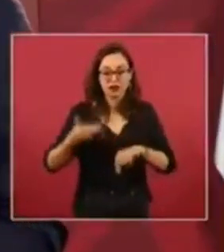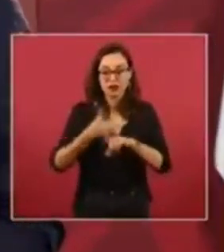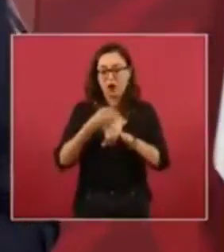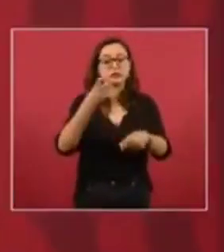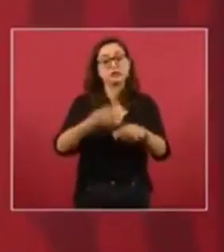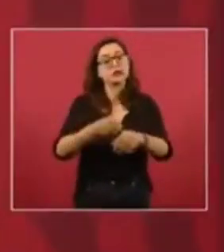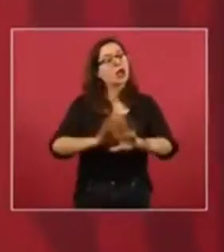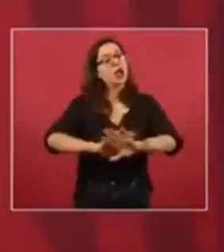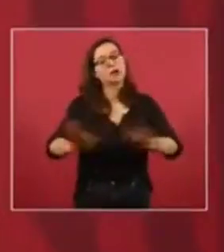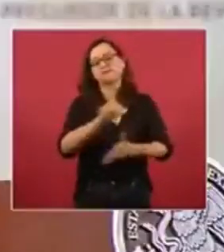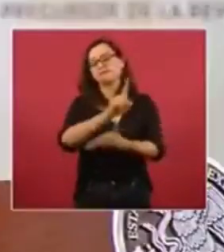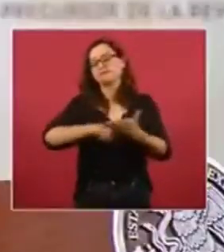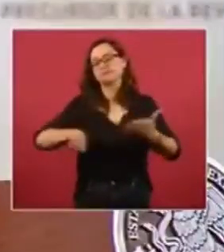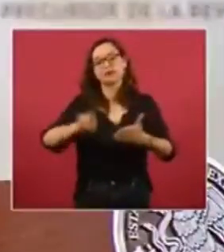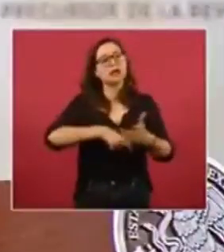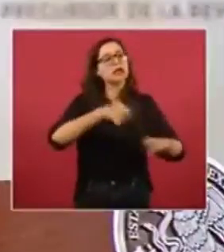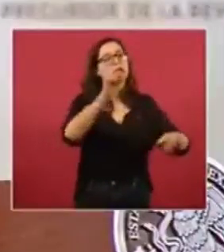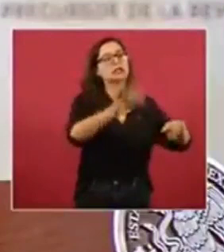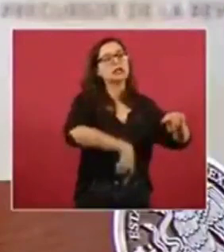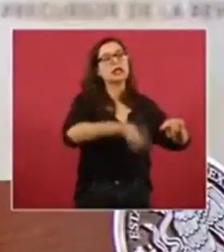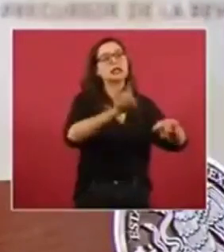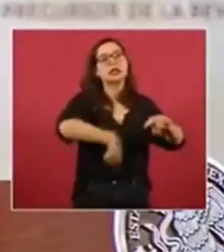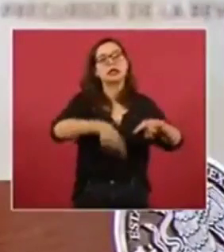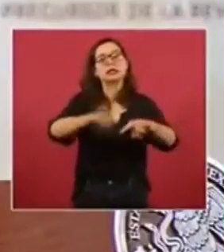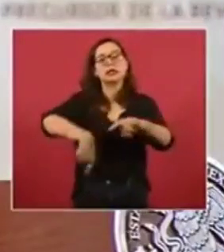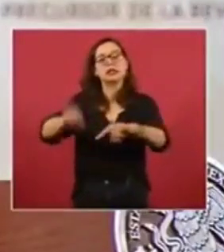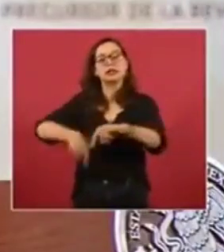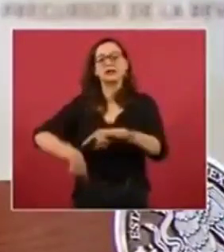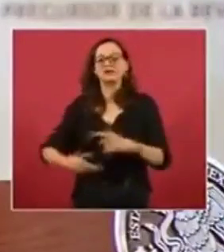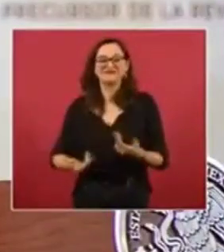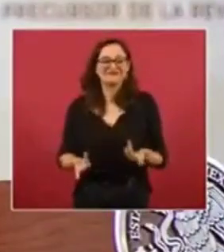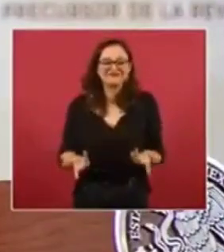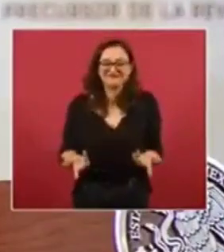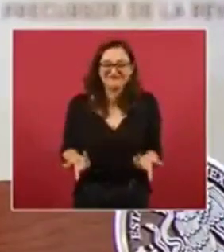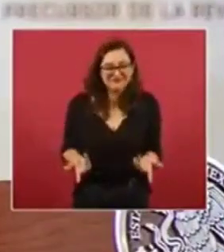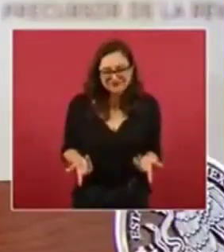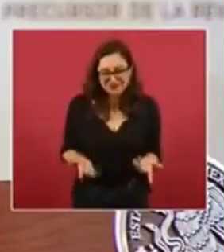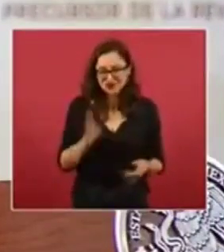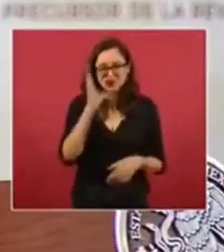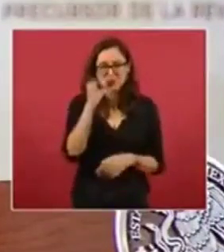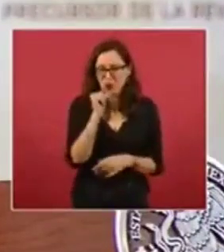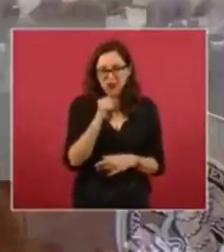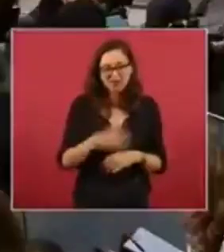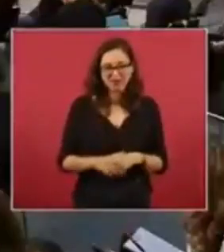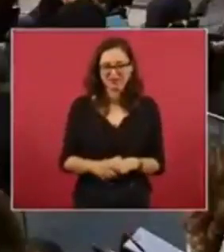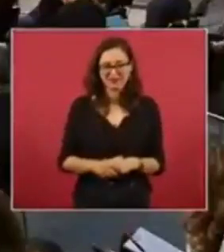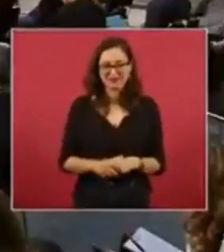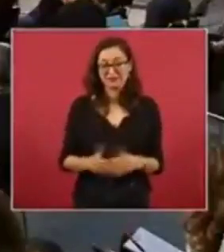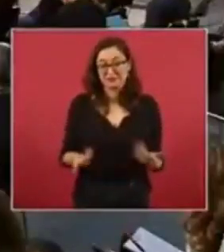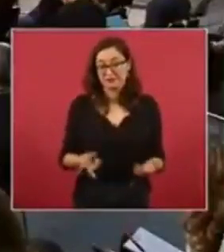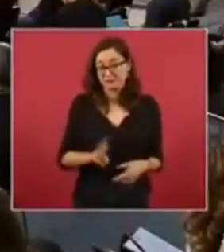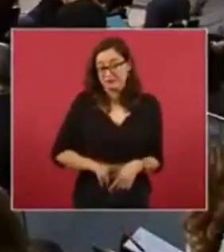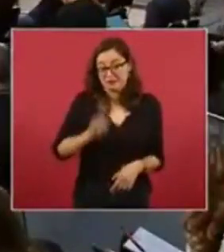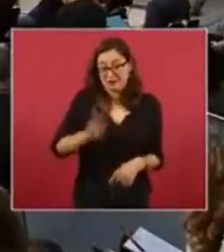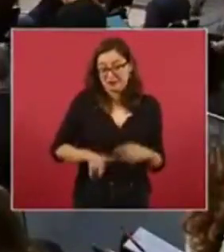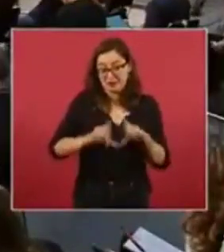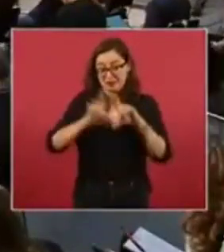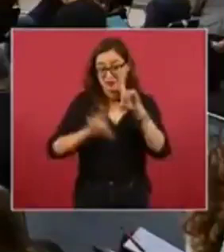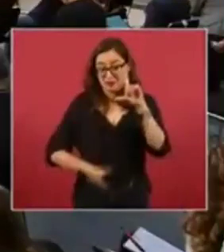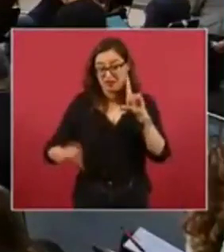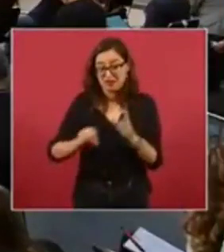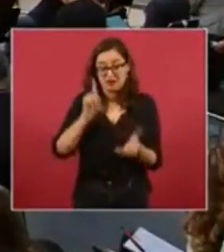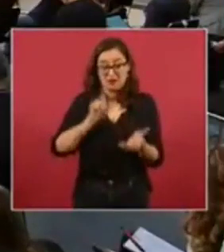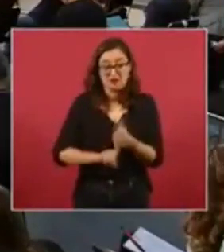cerveceras. México ya es el país que más produce cerveza en